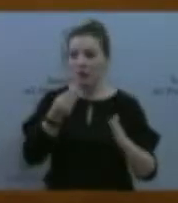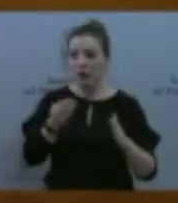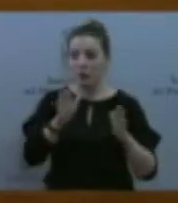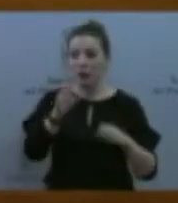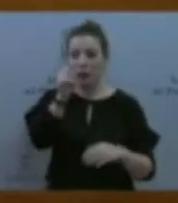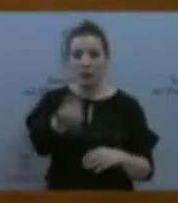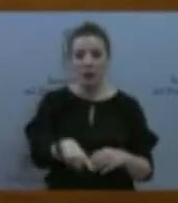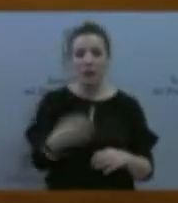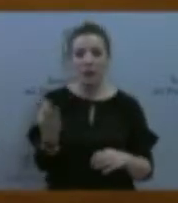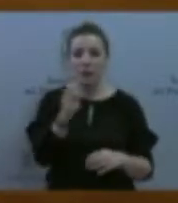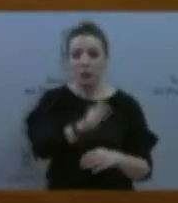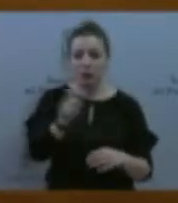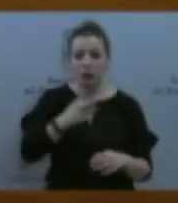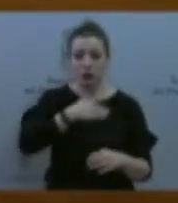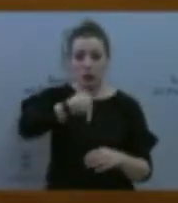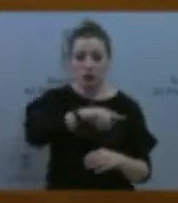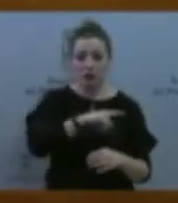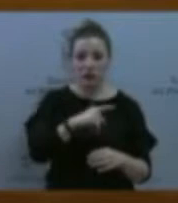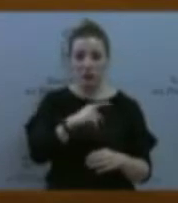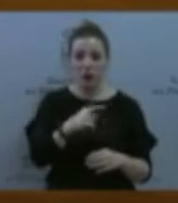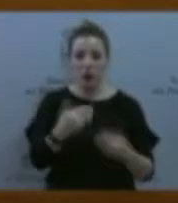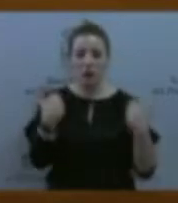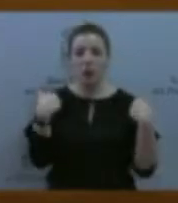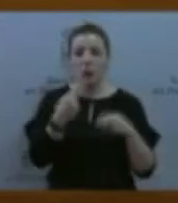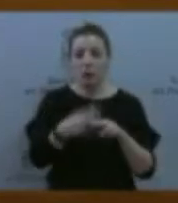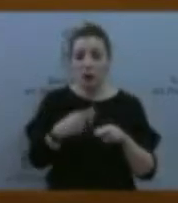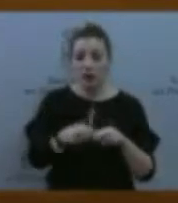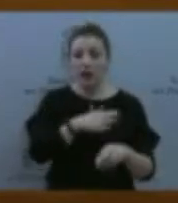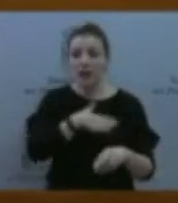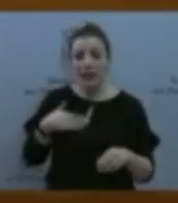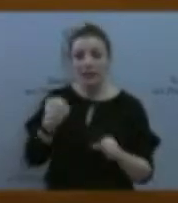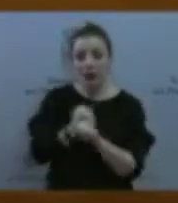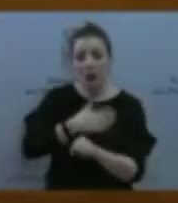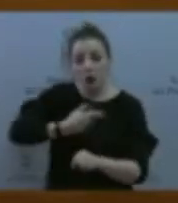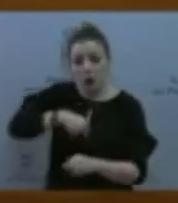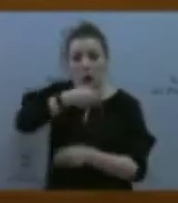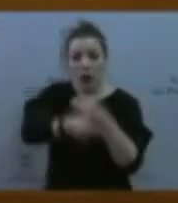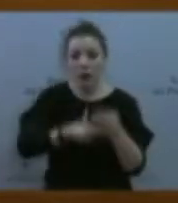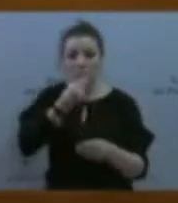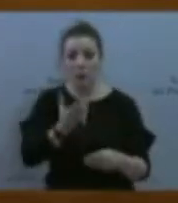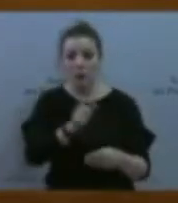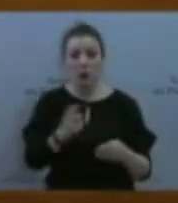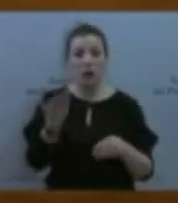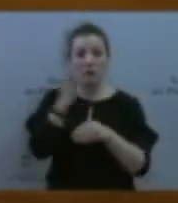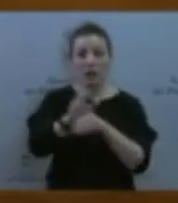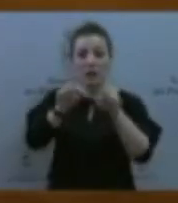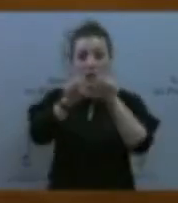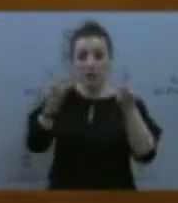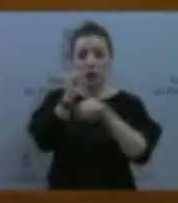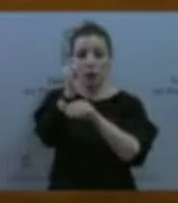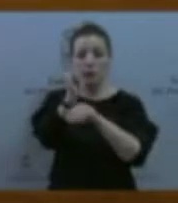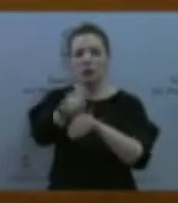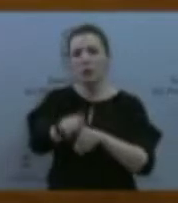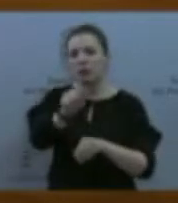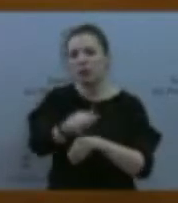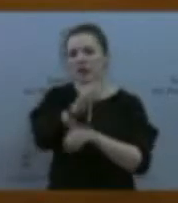política. Quieren que hagamos bien nuestro trabajo, los representantes institucionales, pero también los administradores, los profesionales públicos de